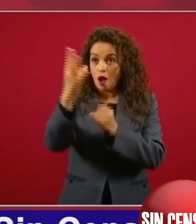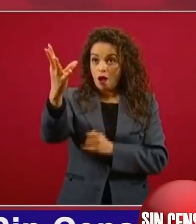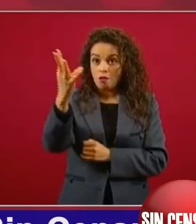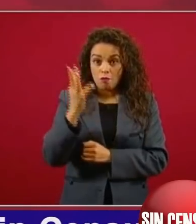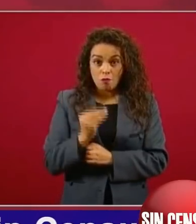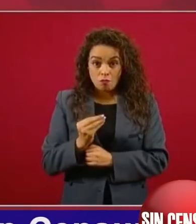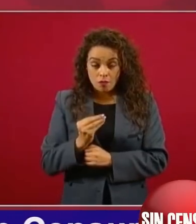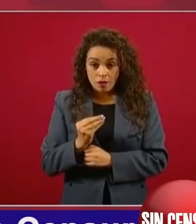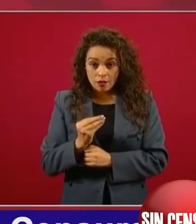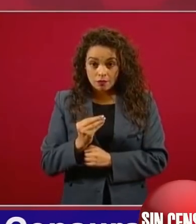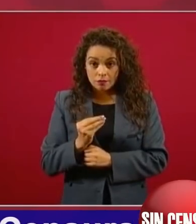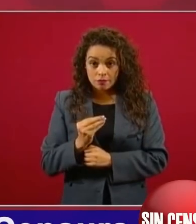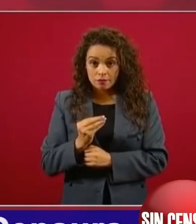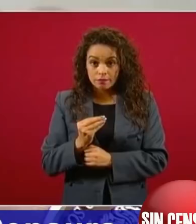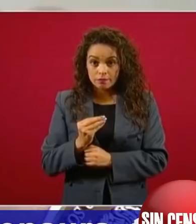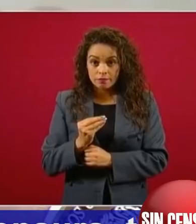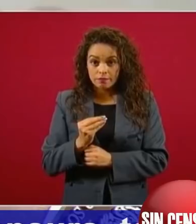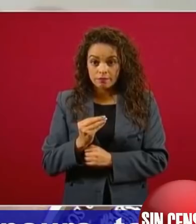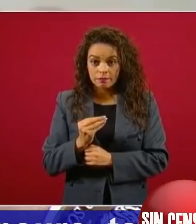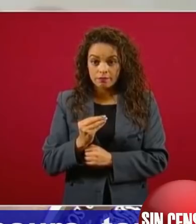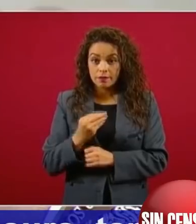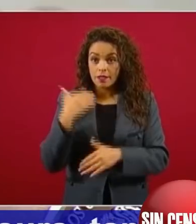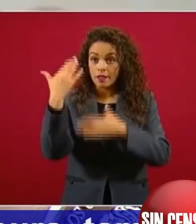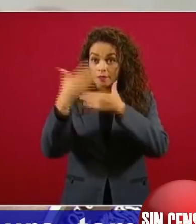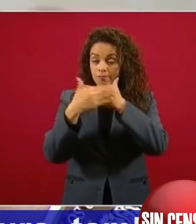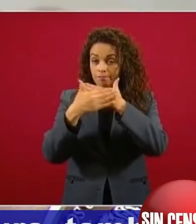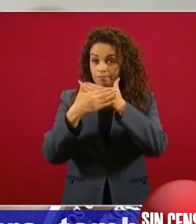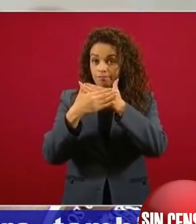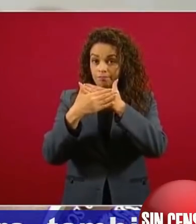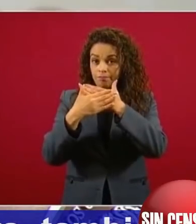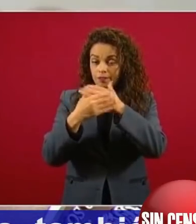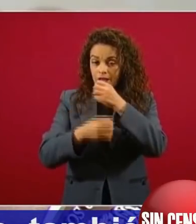en vez de destinar el año próximo